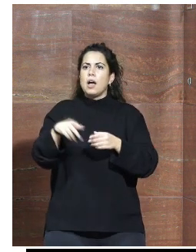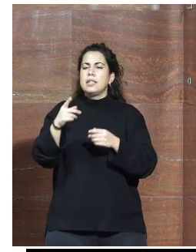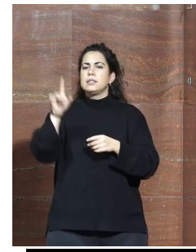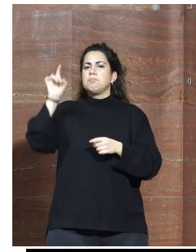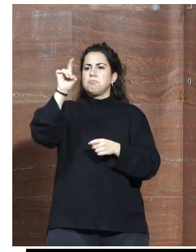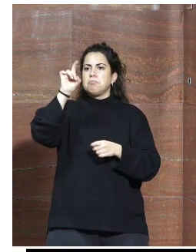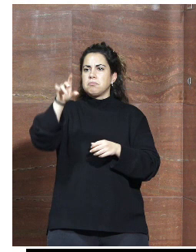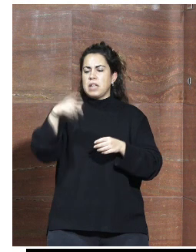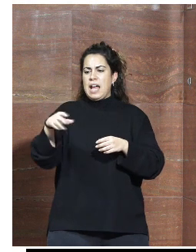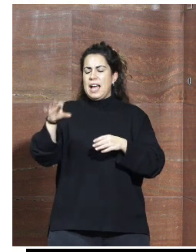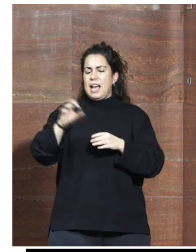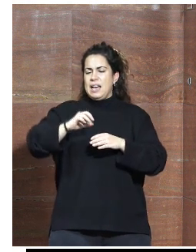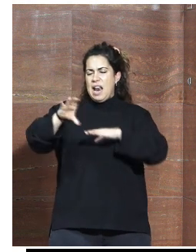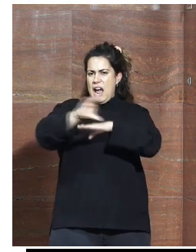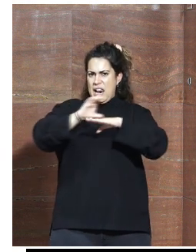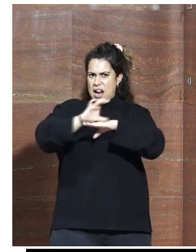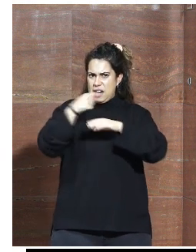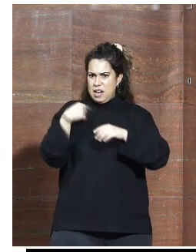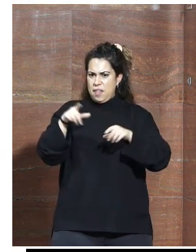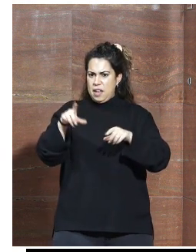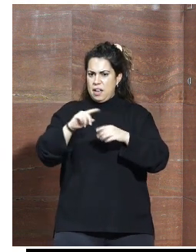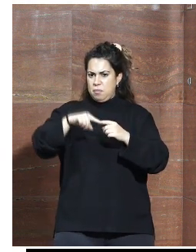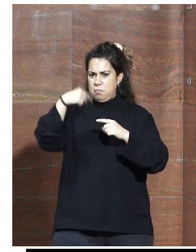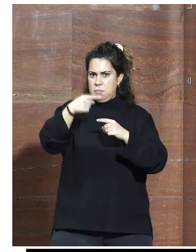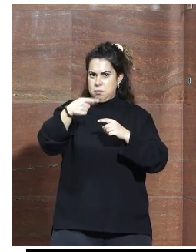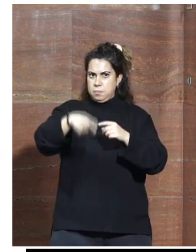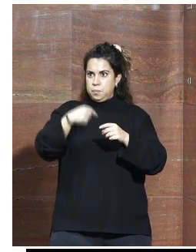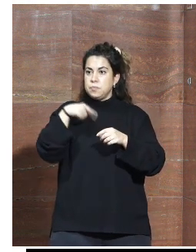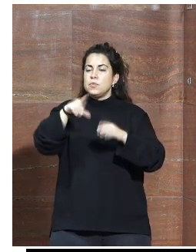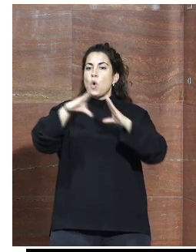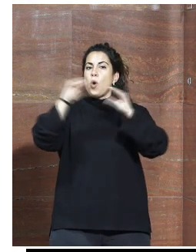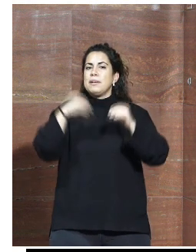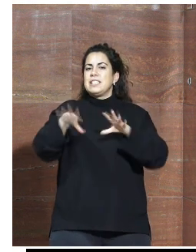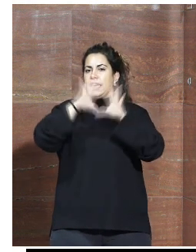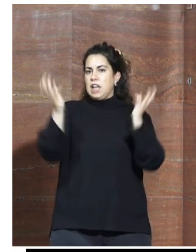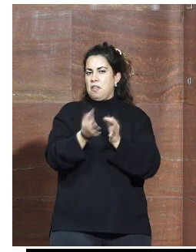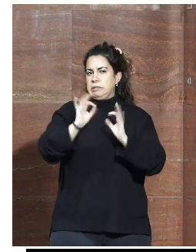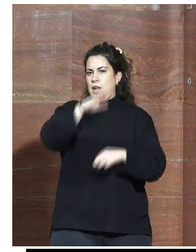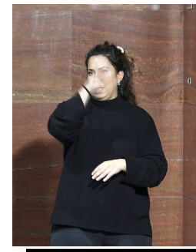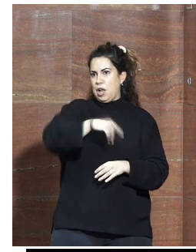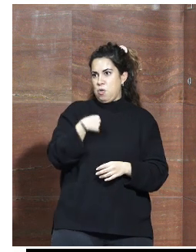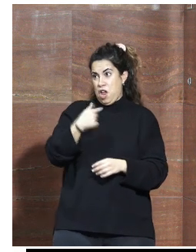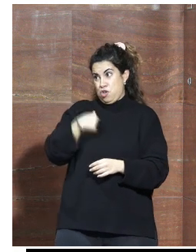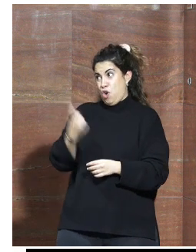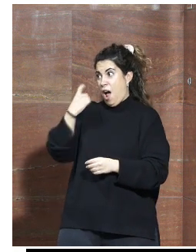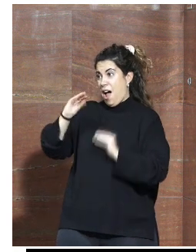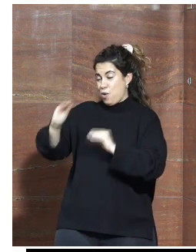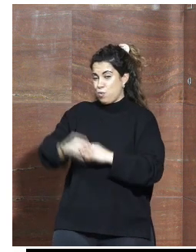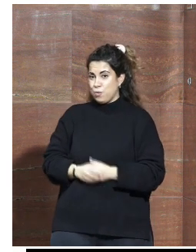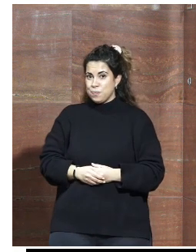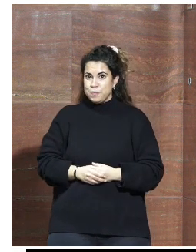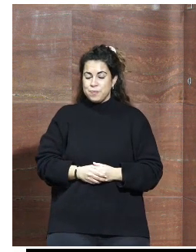Accesibilidad Universal y Diseño para Todos de la Universidad Internacional de Cataluña, donde pude ser tu alumno.